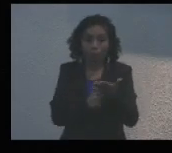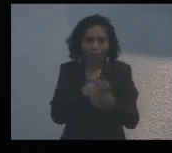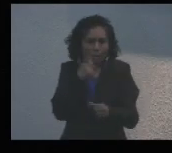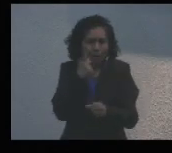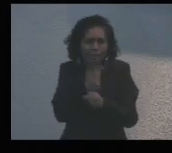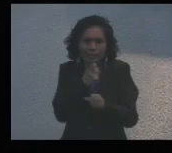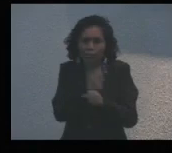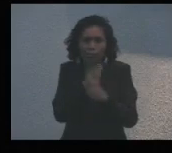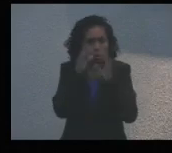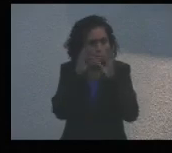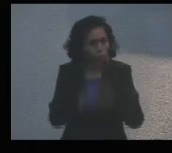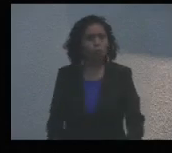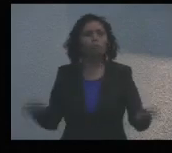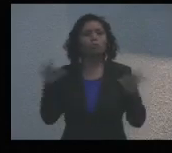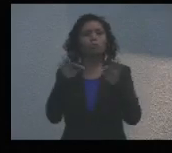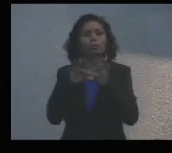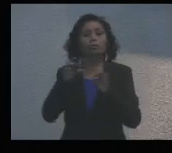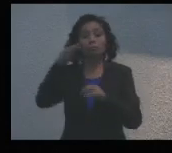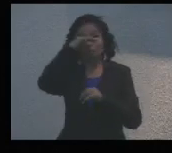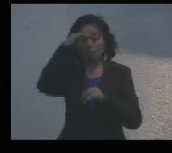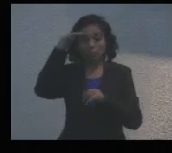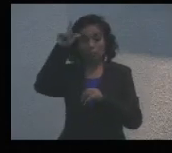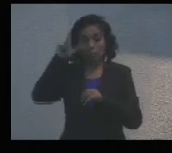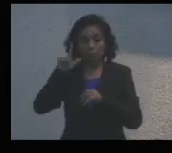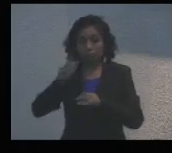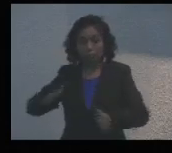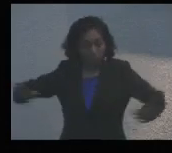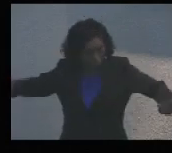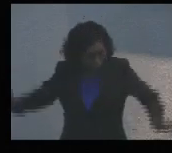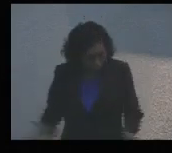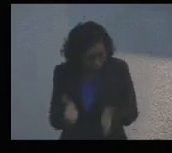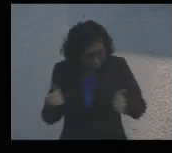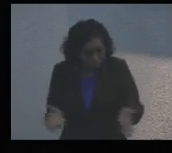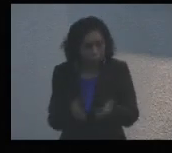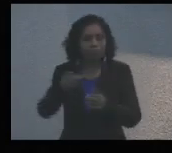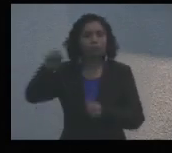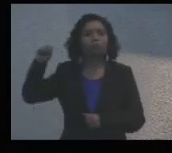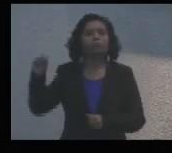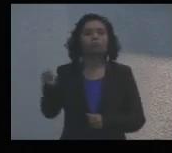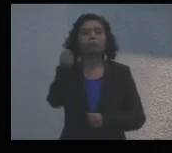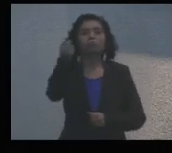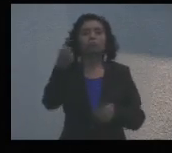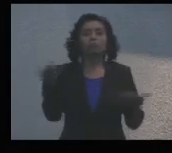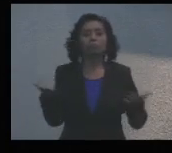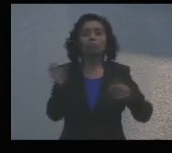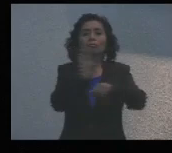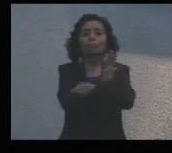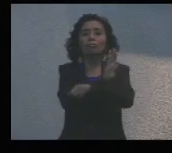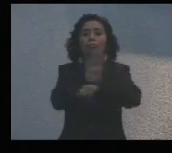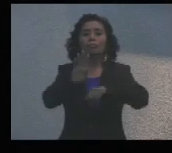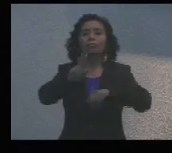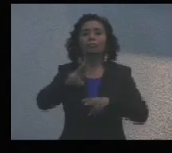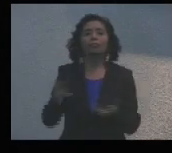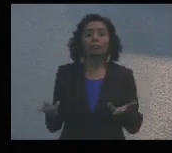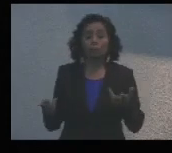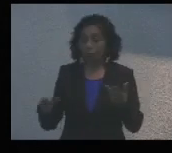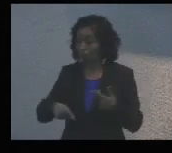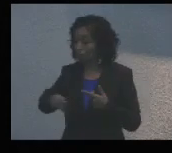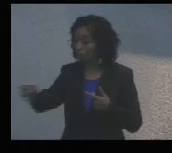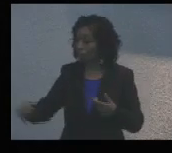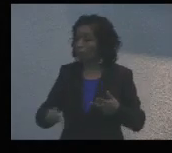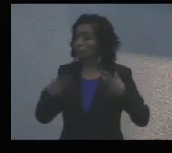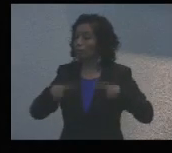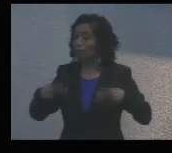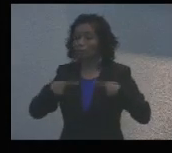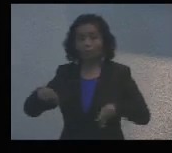la gobernadora Mara Lezama, que ha impulsado con éxito para beneficio de los sectores más necesitados